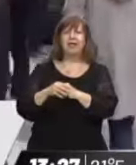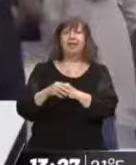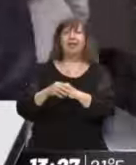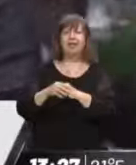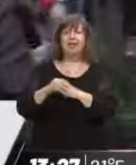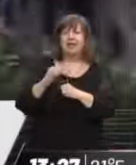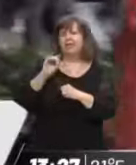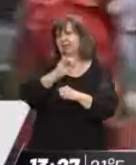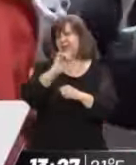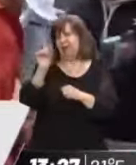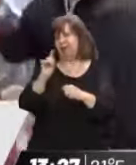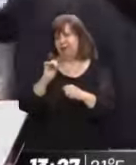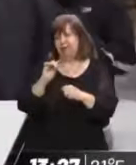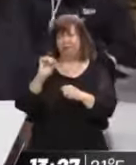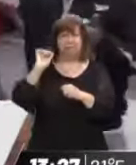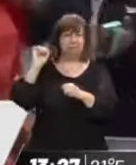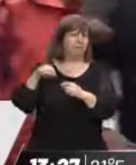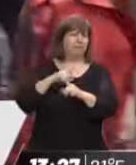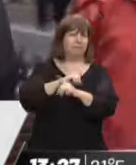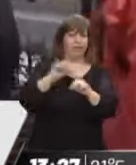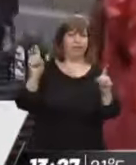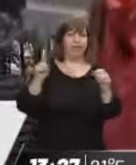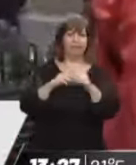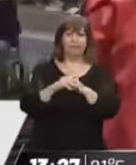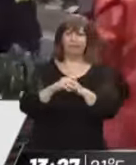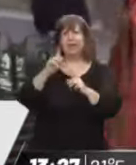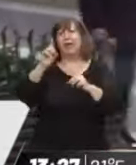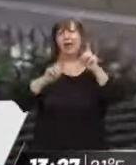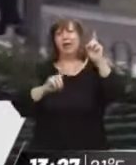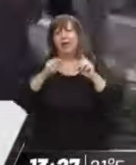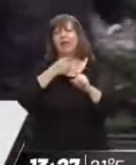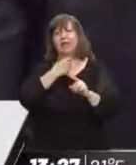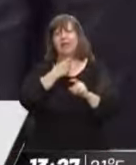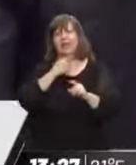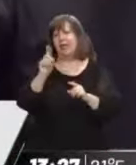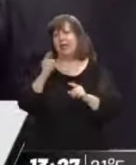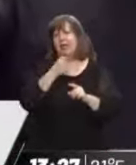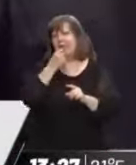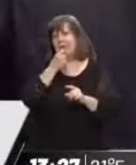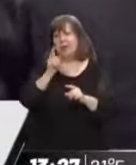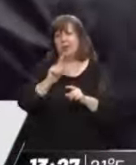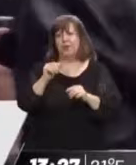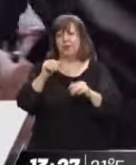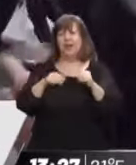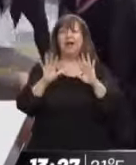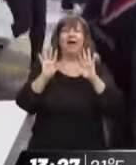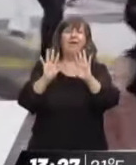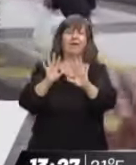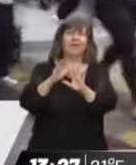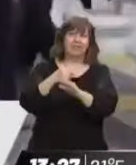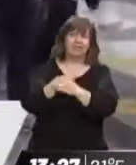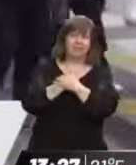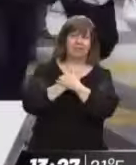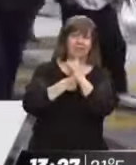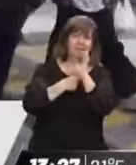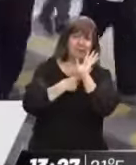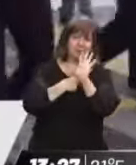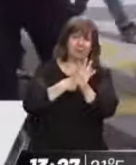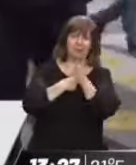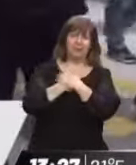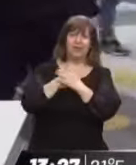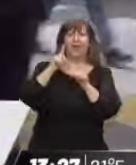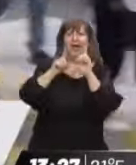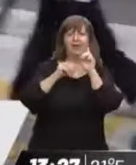Un minuto. Algunos quieren hablar. Pasa con Mendoza, ¿viste? Algunos quieren hablar, algunos la gente... no. Vamos a buscar a alguien más tranquilo, a ver. A muchos les